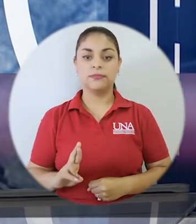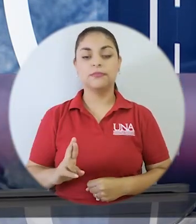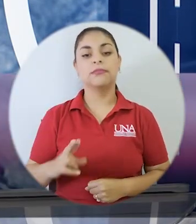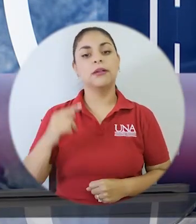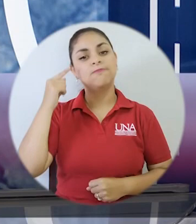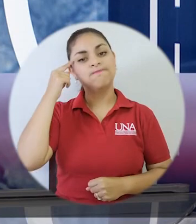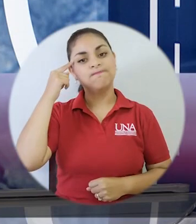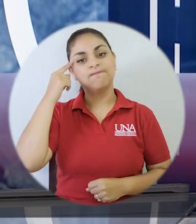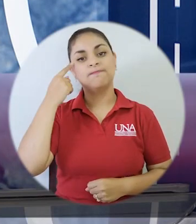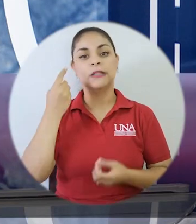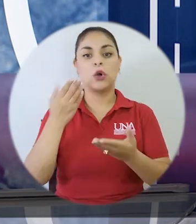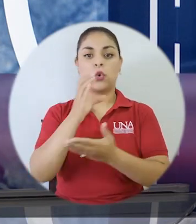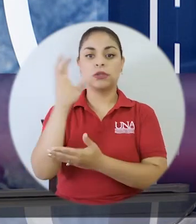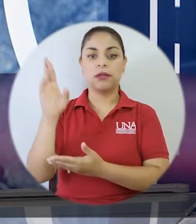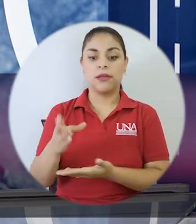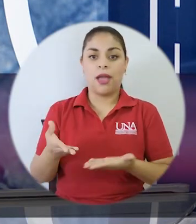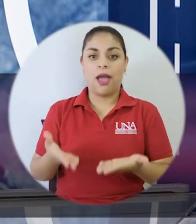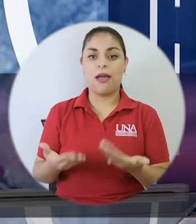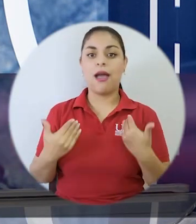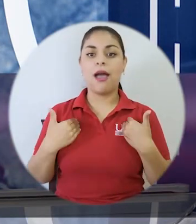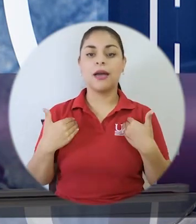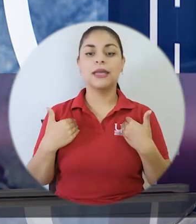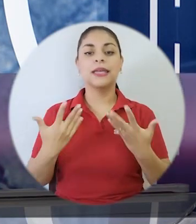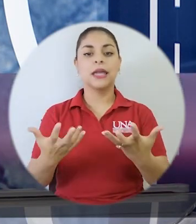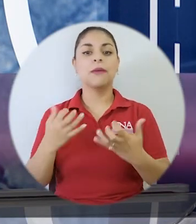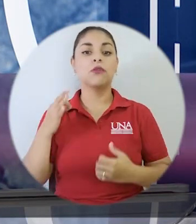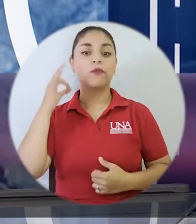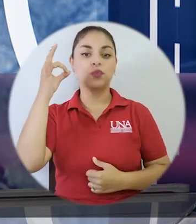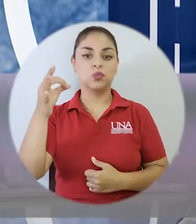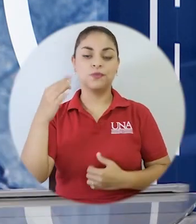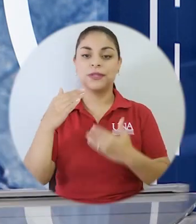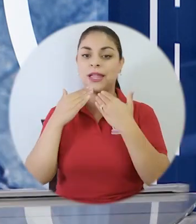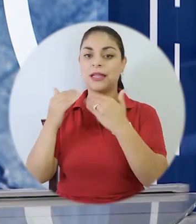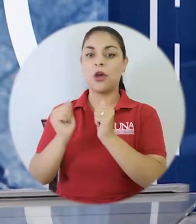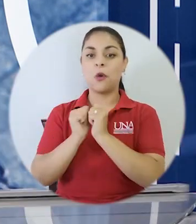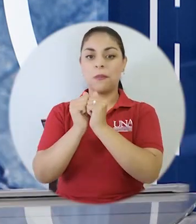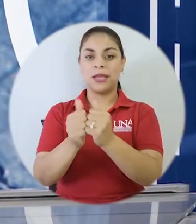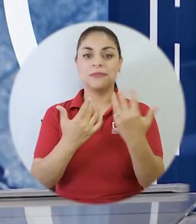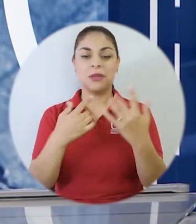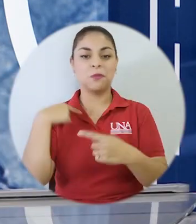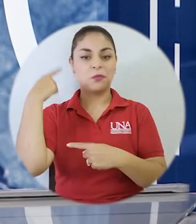para reflexionar sobre la Costa Rica que tenemos y la que queremos construir